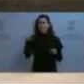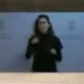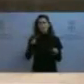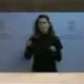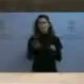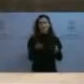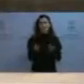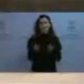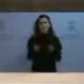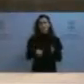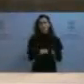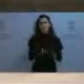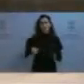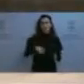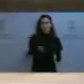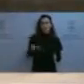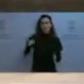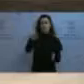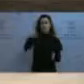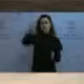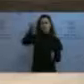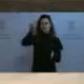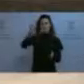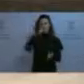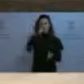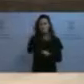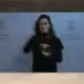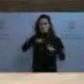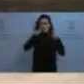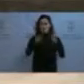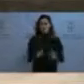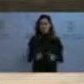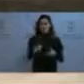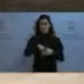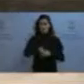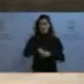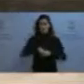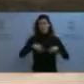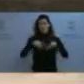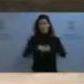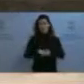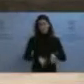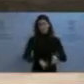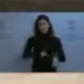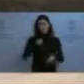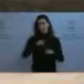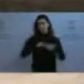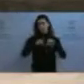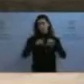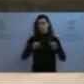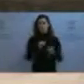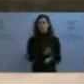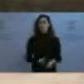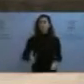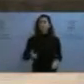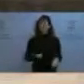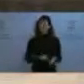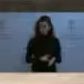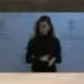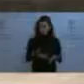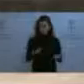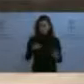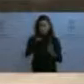los lagos de Covadonga es una carretera integrada en la Red General de Carreteras del Principado de Asturias y, por ello, sometida a la